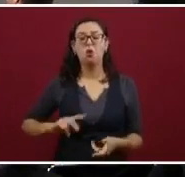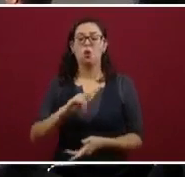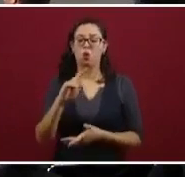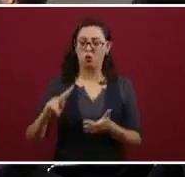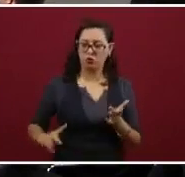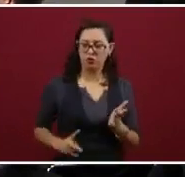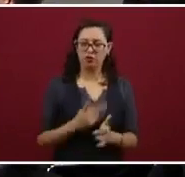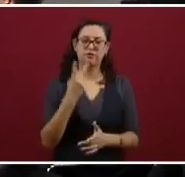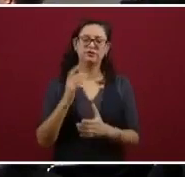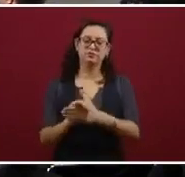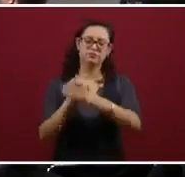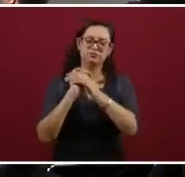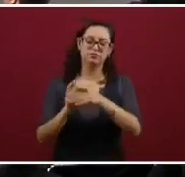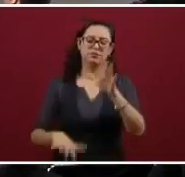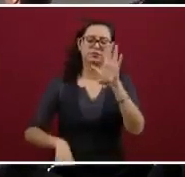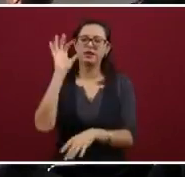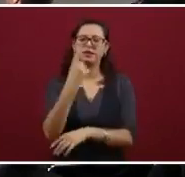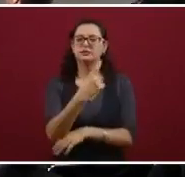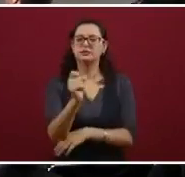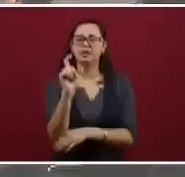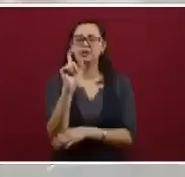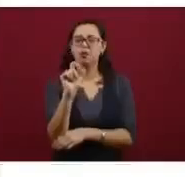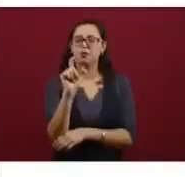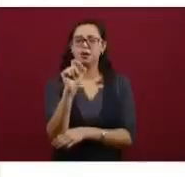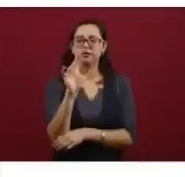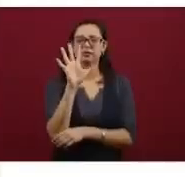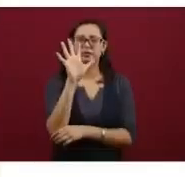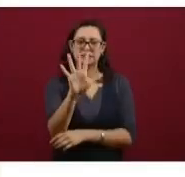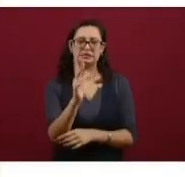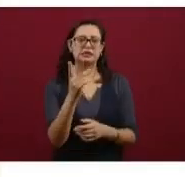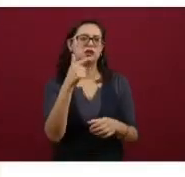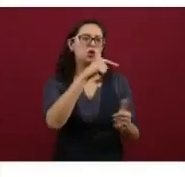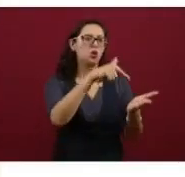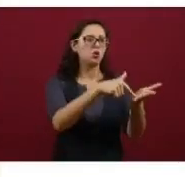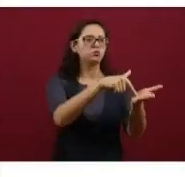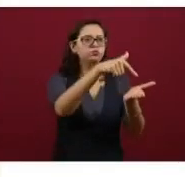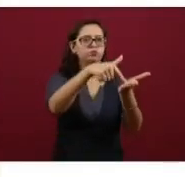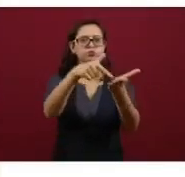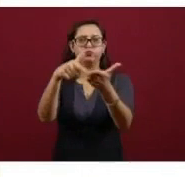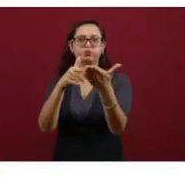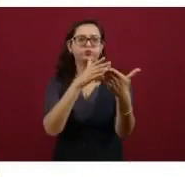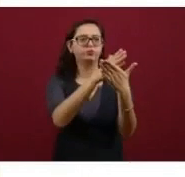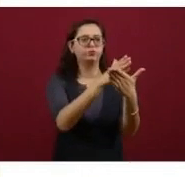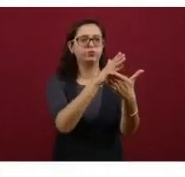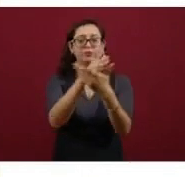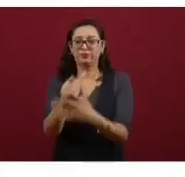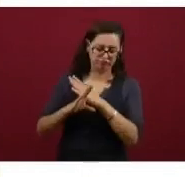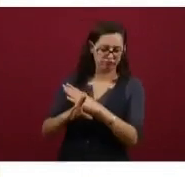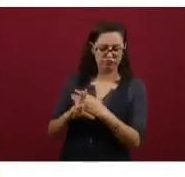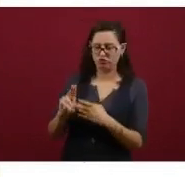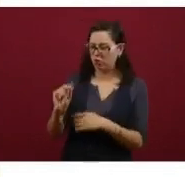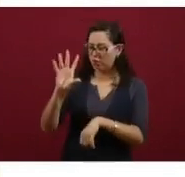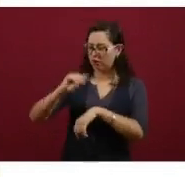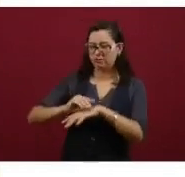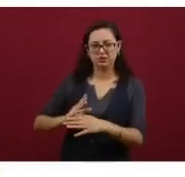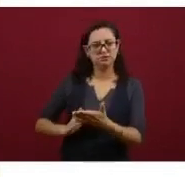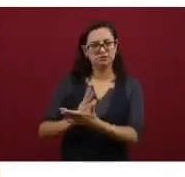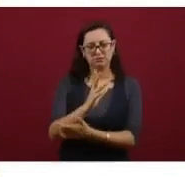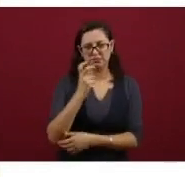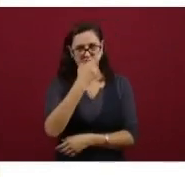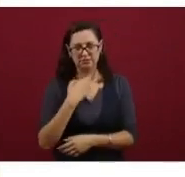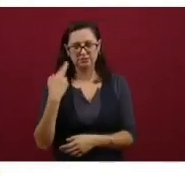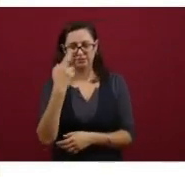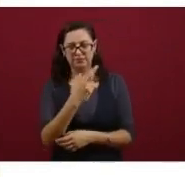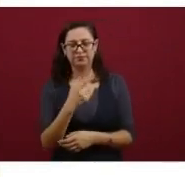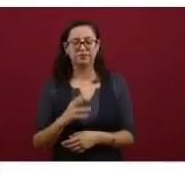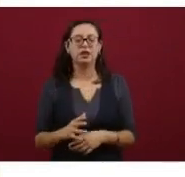realizamos el sorteo de 125 gasolineras, como ha instruido el señor presidente. 8 de ellas no se dejaron verificar, de las cuales